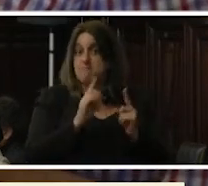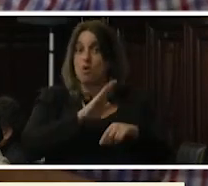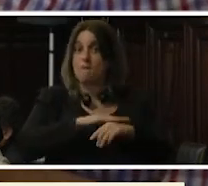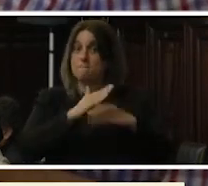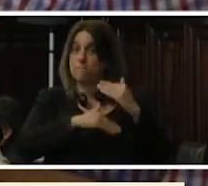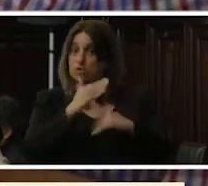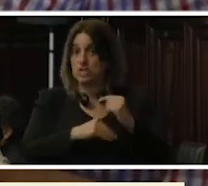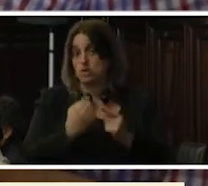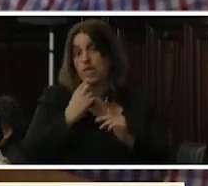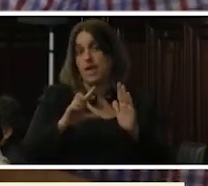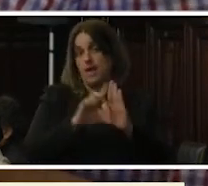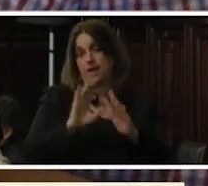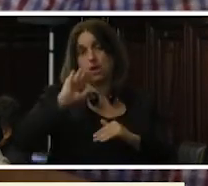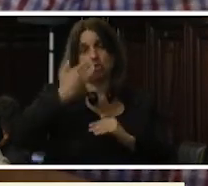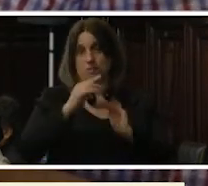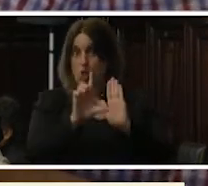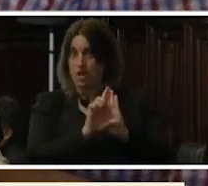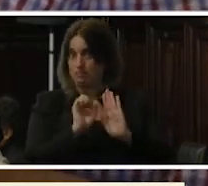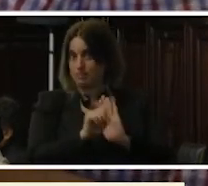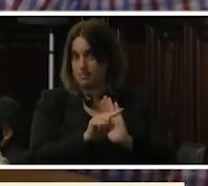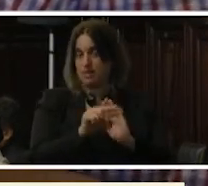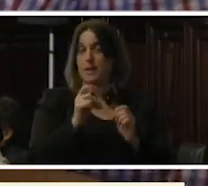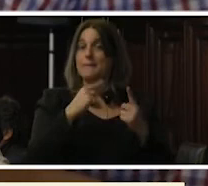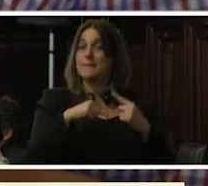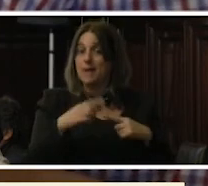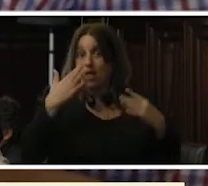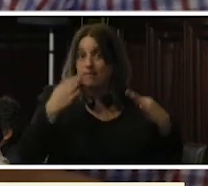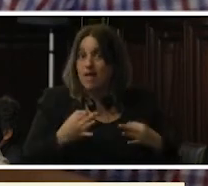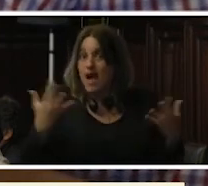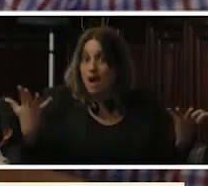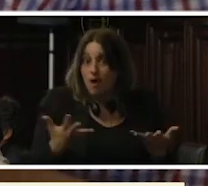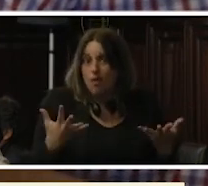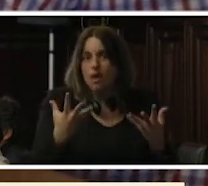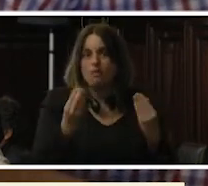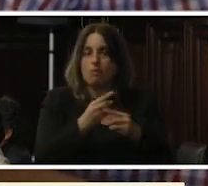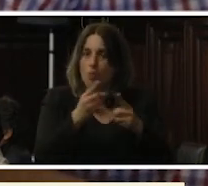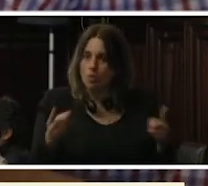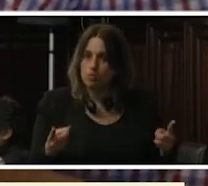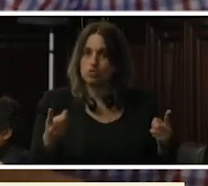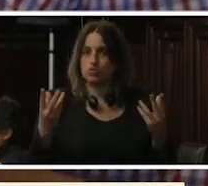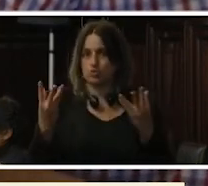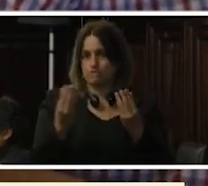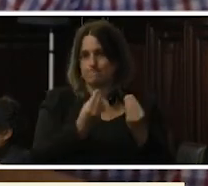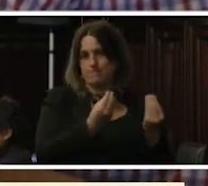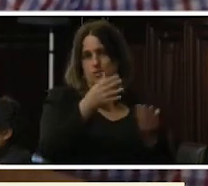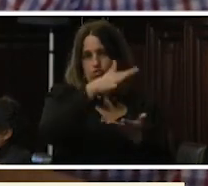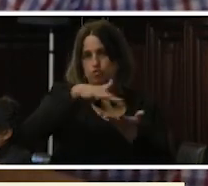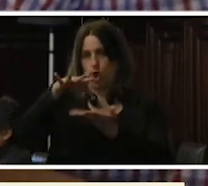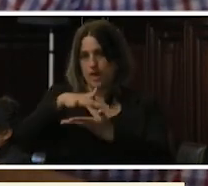saneamiento legal de esos territorios. Pero en la práctica actualmente hay muchos de esas zonas que